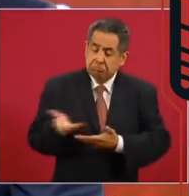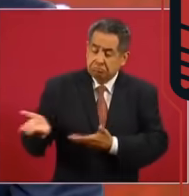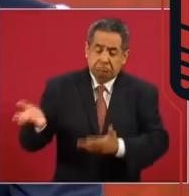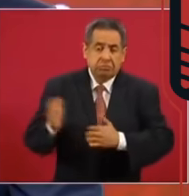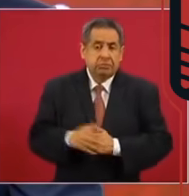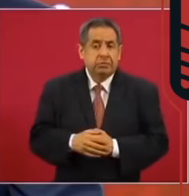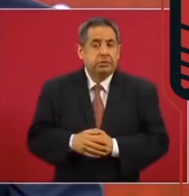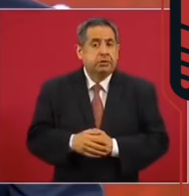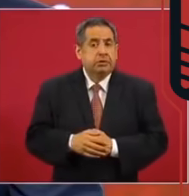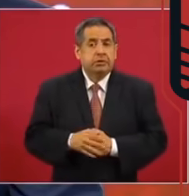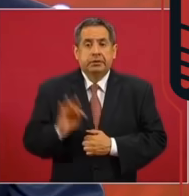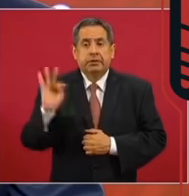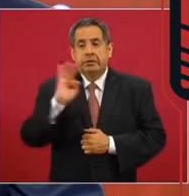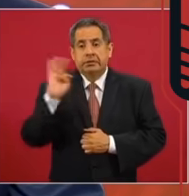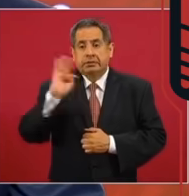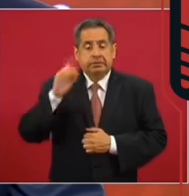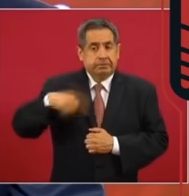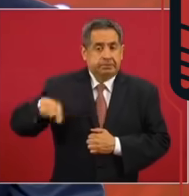Si ellos